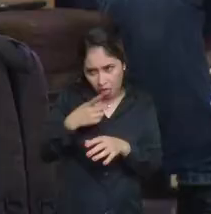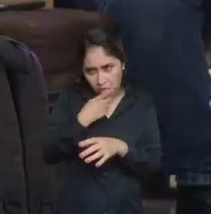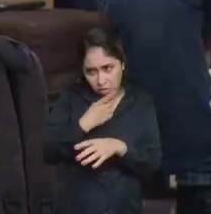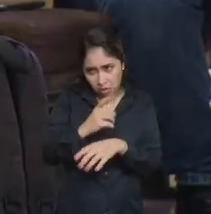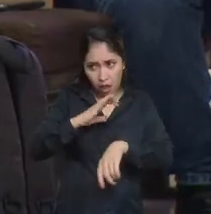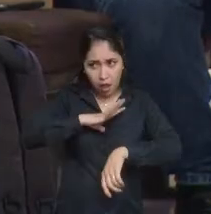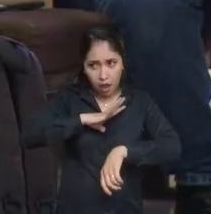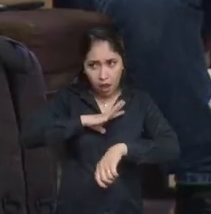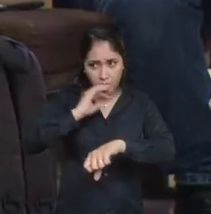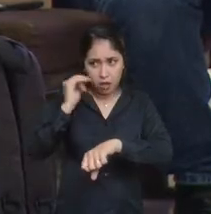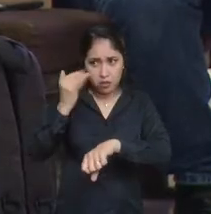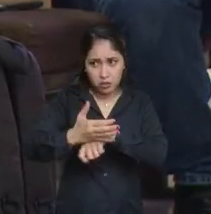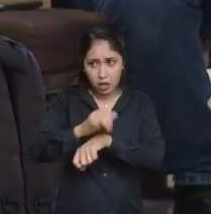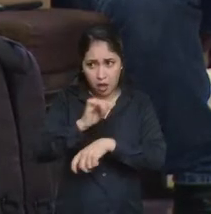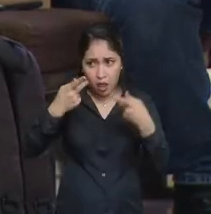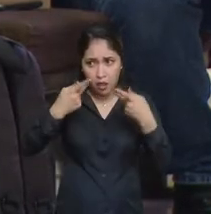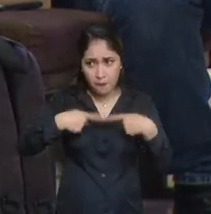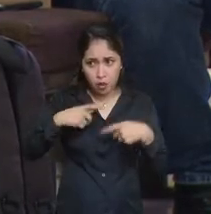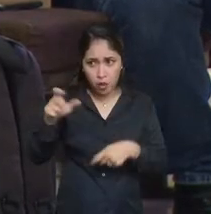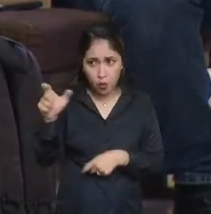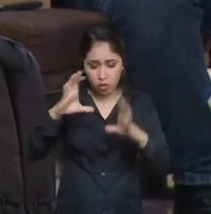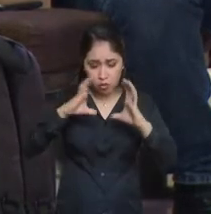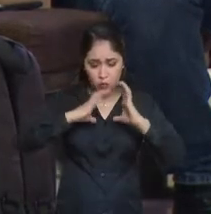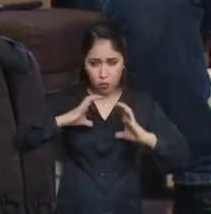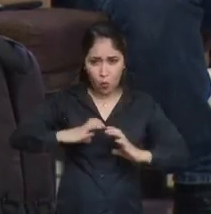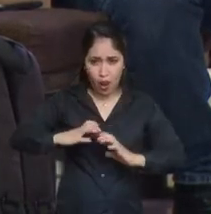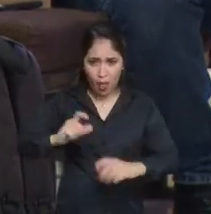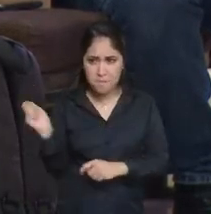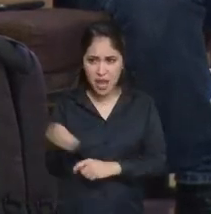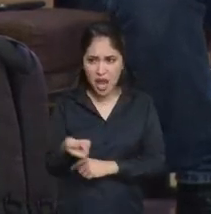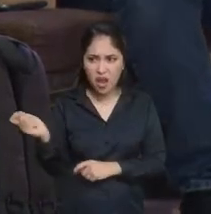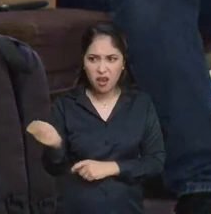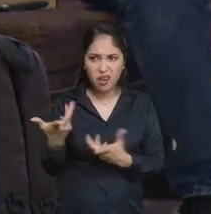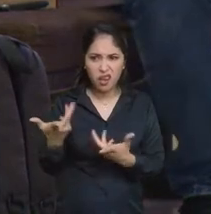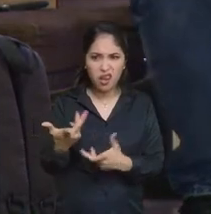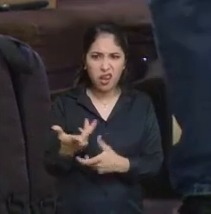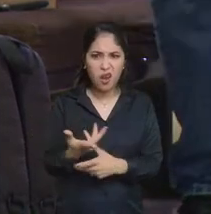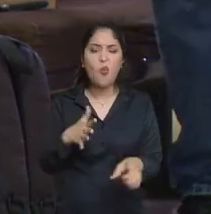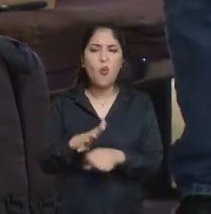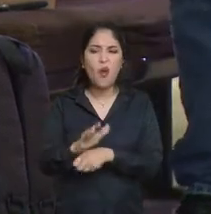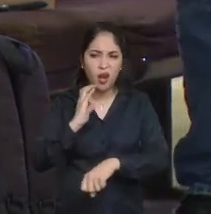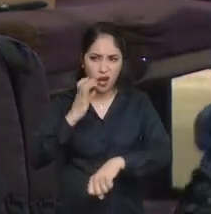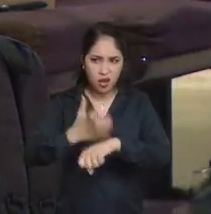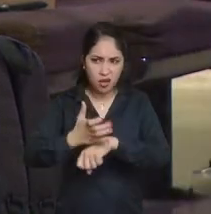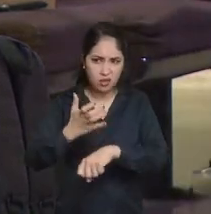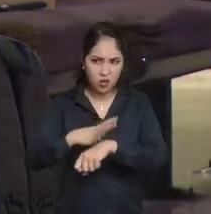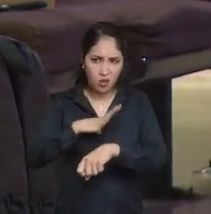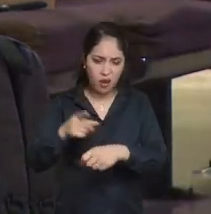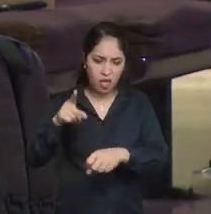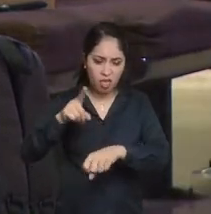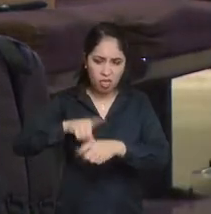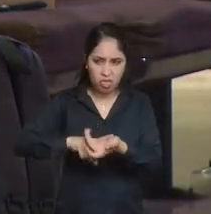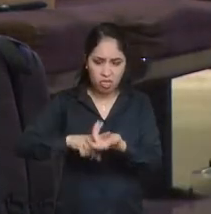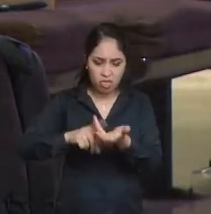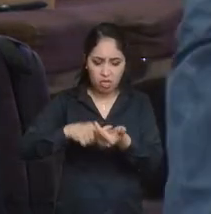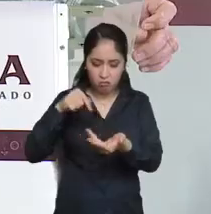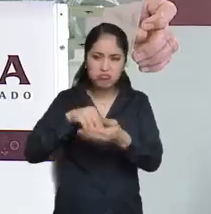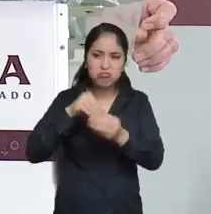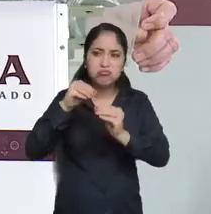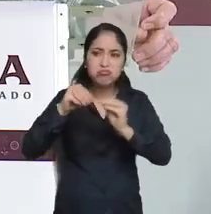las personas que castiguen con daños corporales a los menores. ¿Qué tipos de sanciones viene establecido en esta ley?